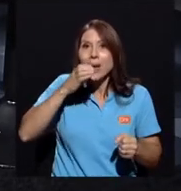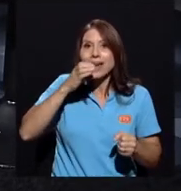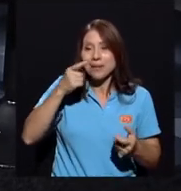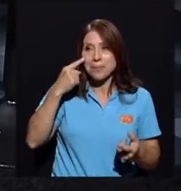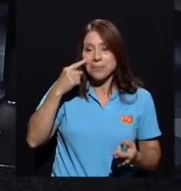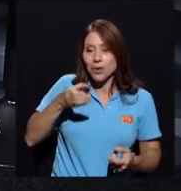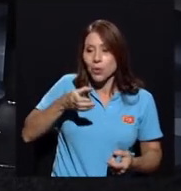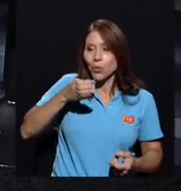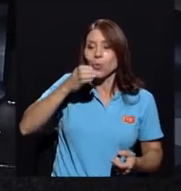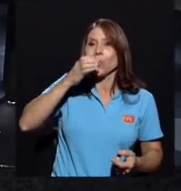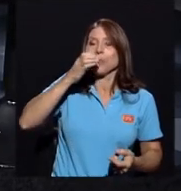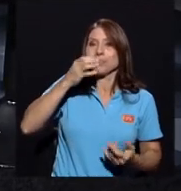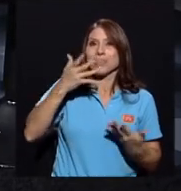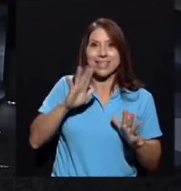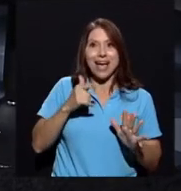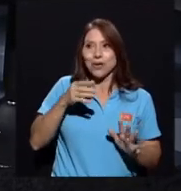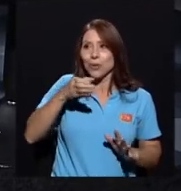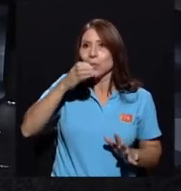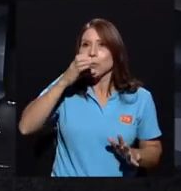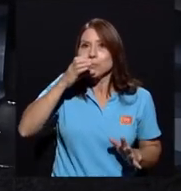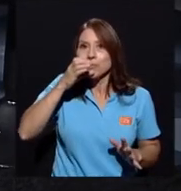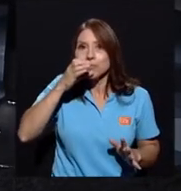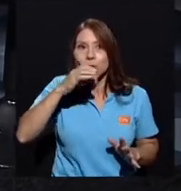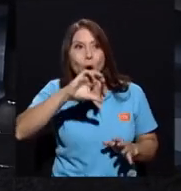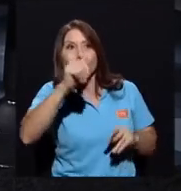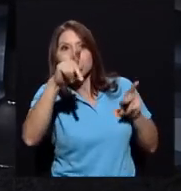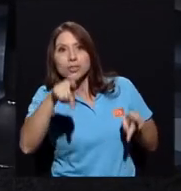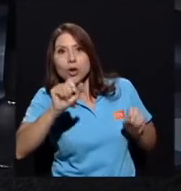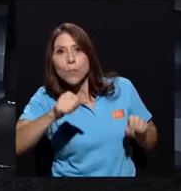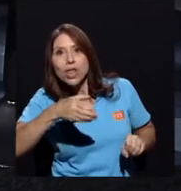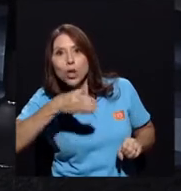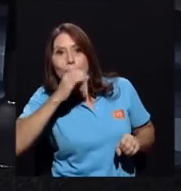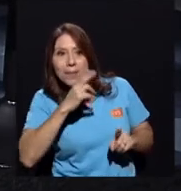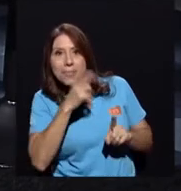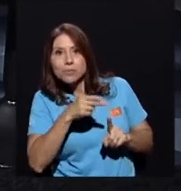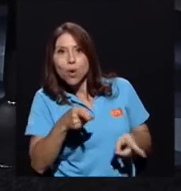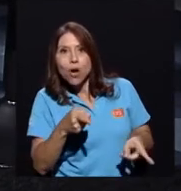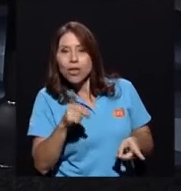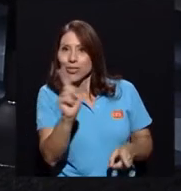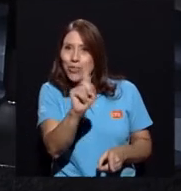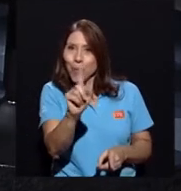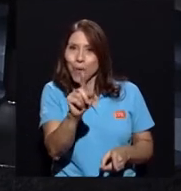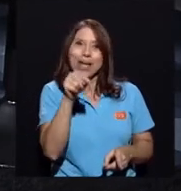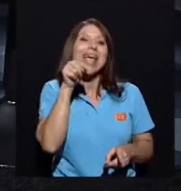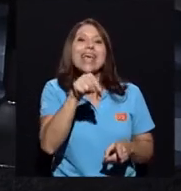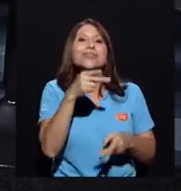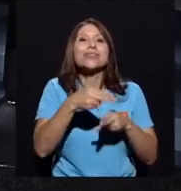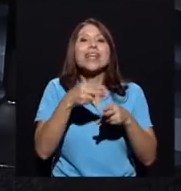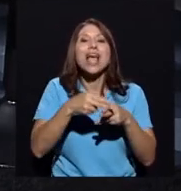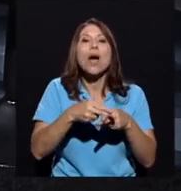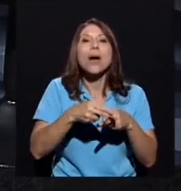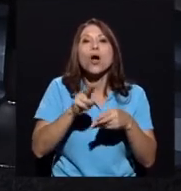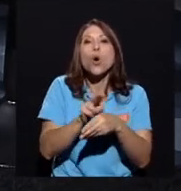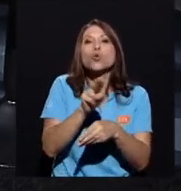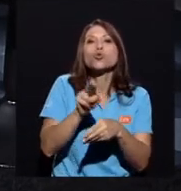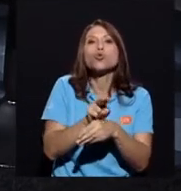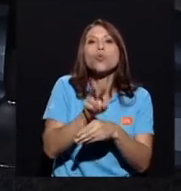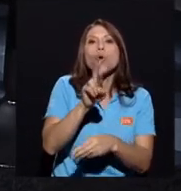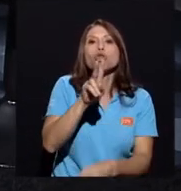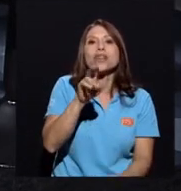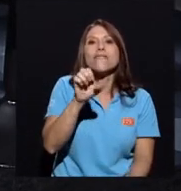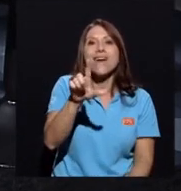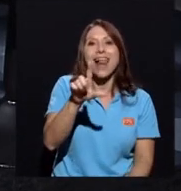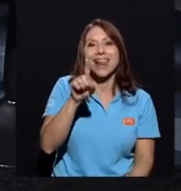bueno es que yo me lo tomé nadie más lo puede tomar tiene un consumo rival llamamos los economistas pero siempre